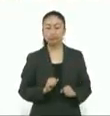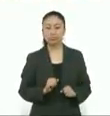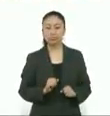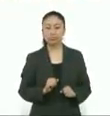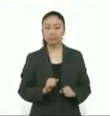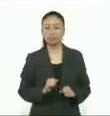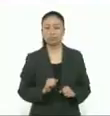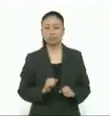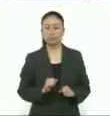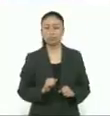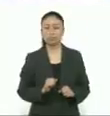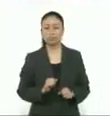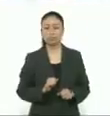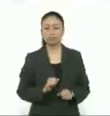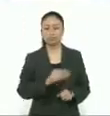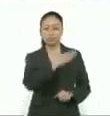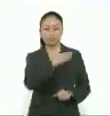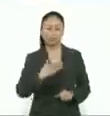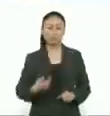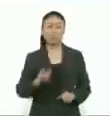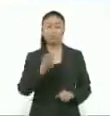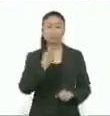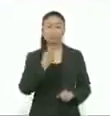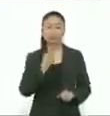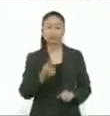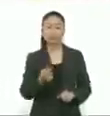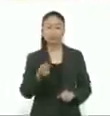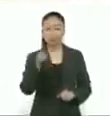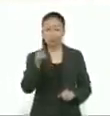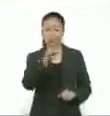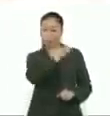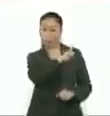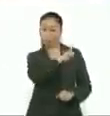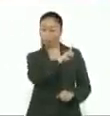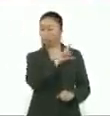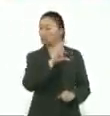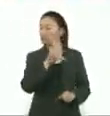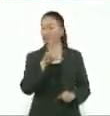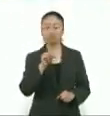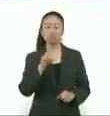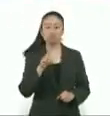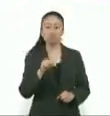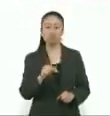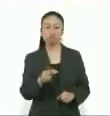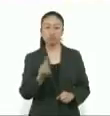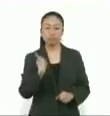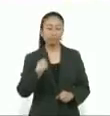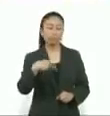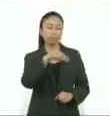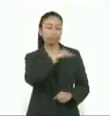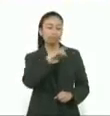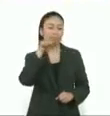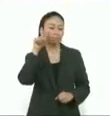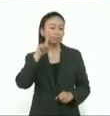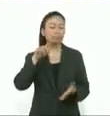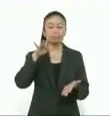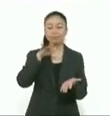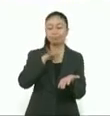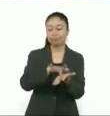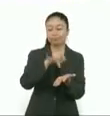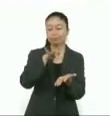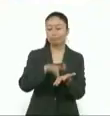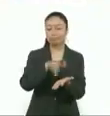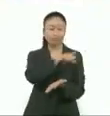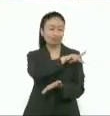Y señor presidente, usted tampoco está solo. Cuenta con el apoyo de